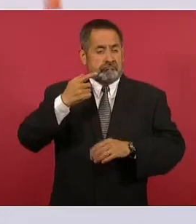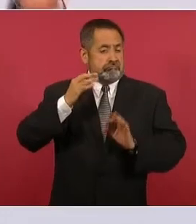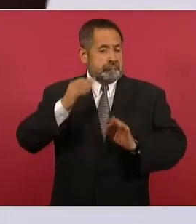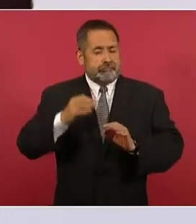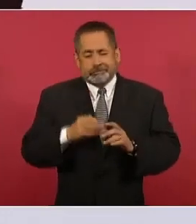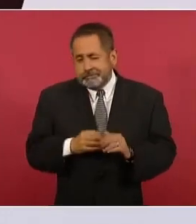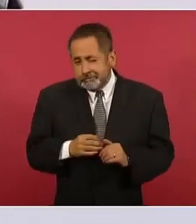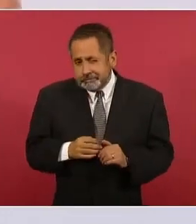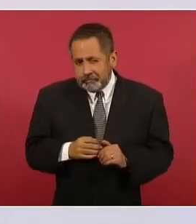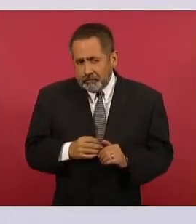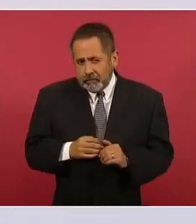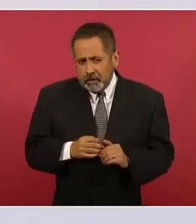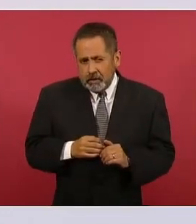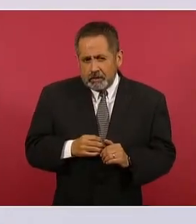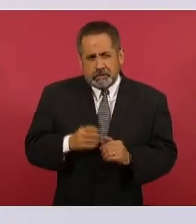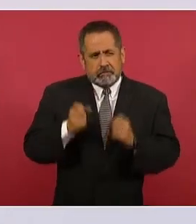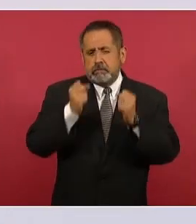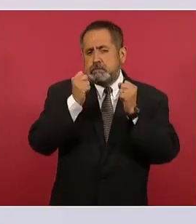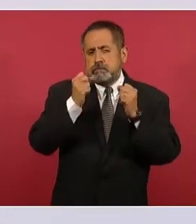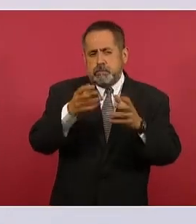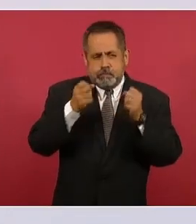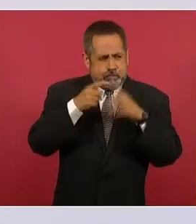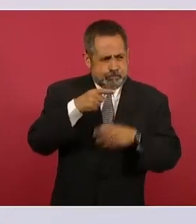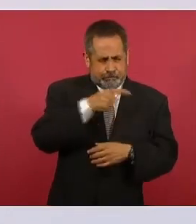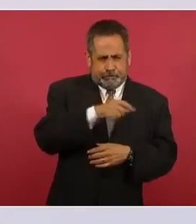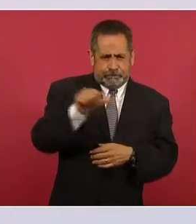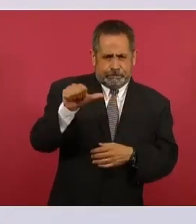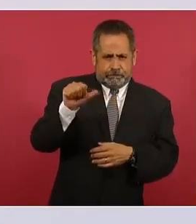hay muchísimos asilos de